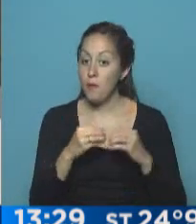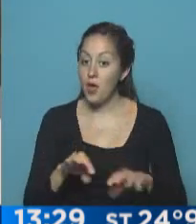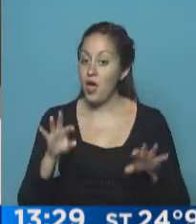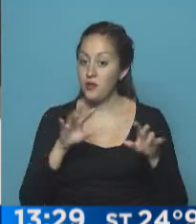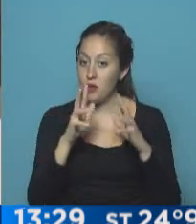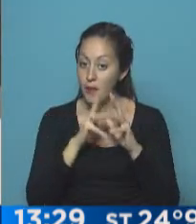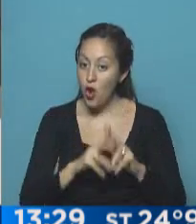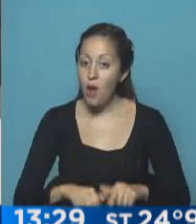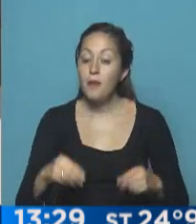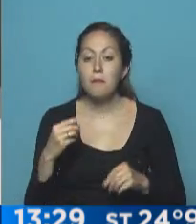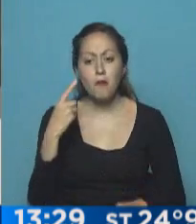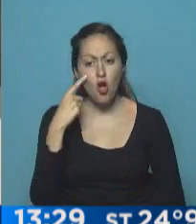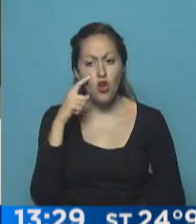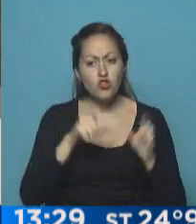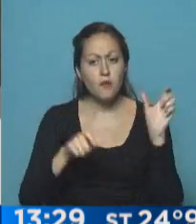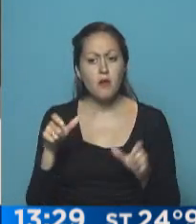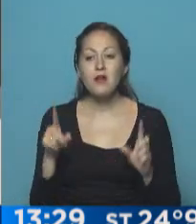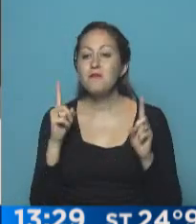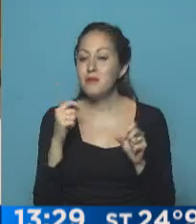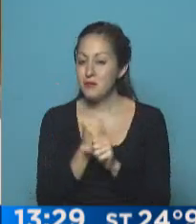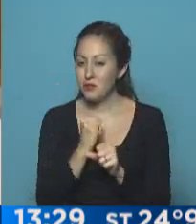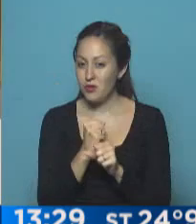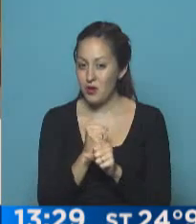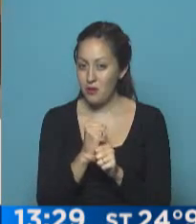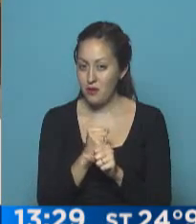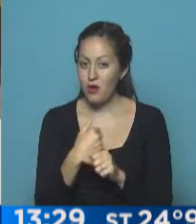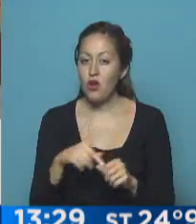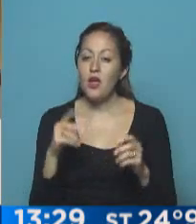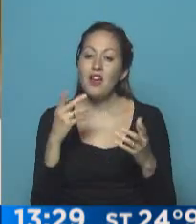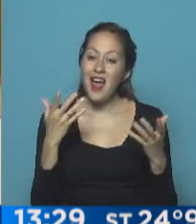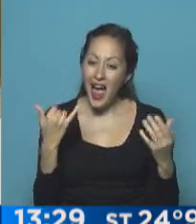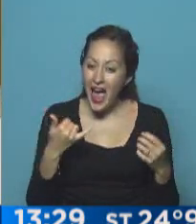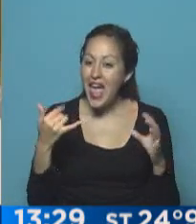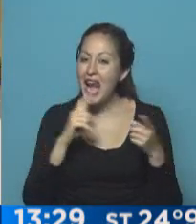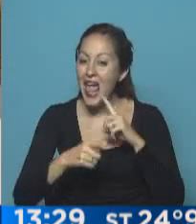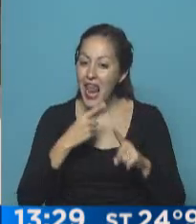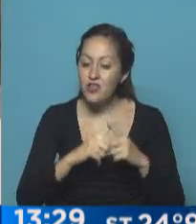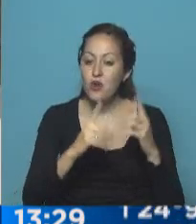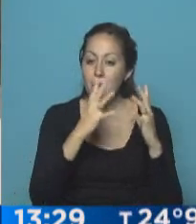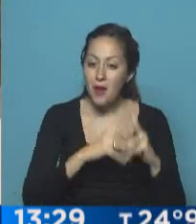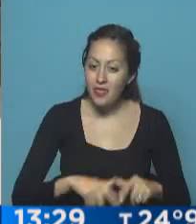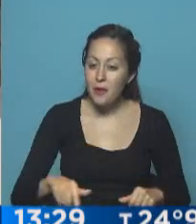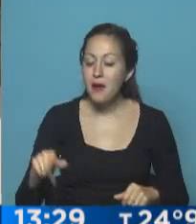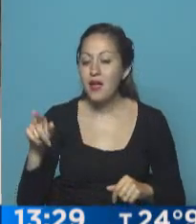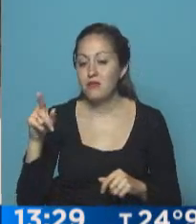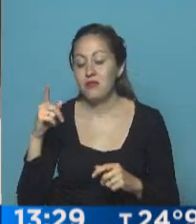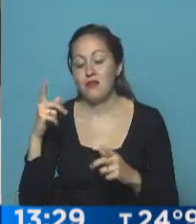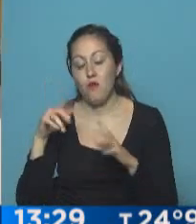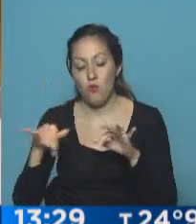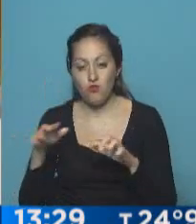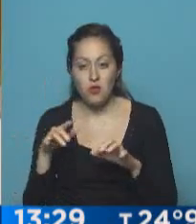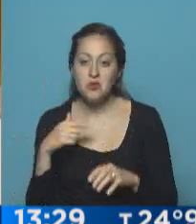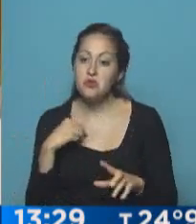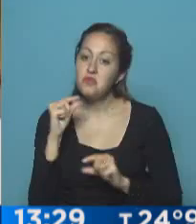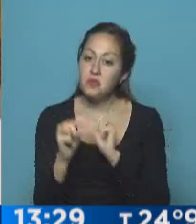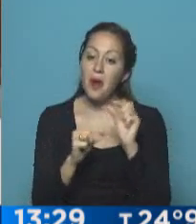porque conocí a gente que se dedicaba a esto porque como ustedes que estamos rellenas matemática computación gente las olimpiadas también principado de empleo de informática y bueno me